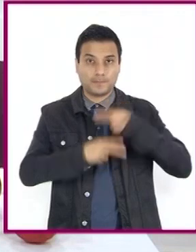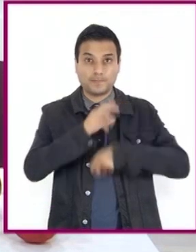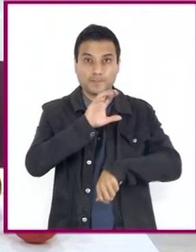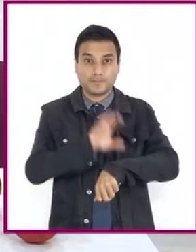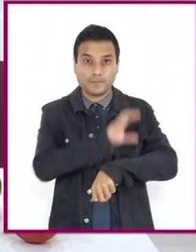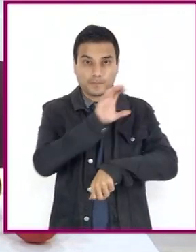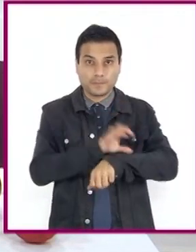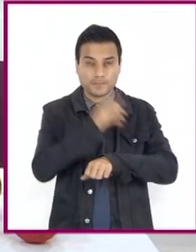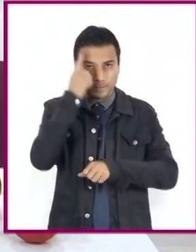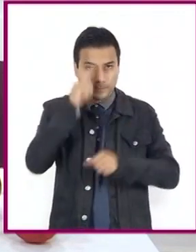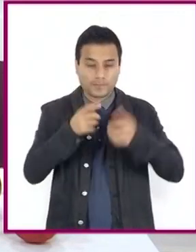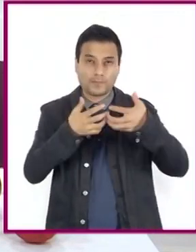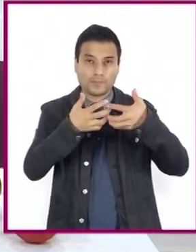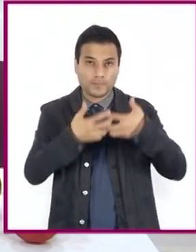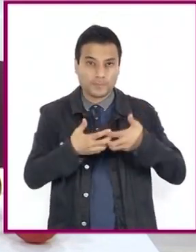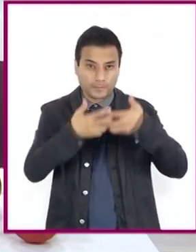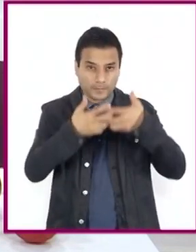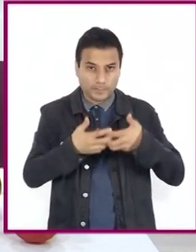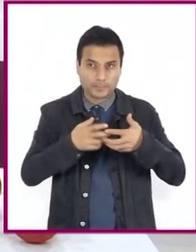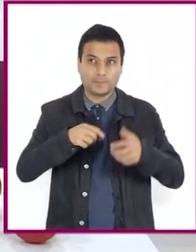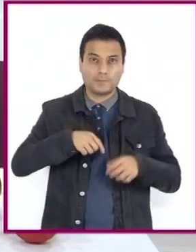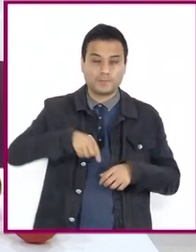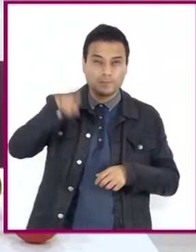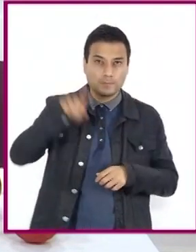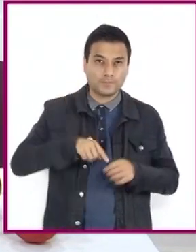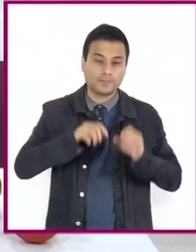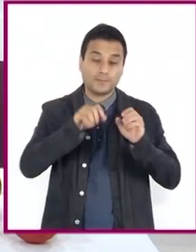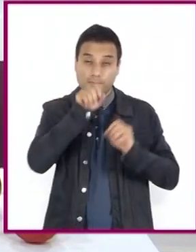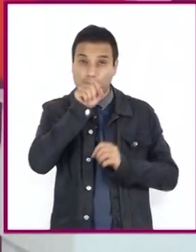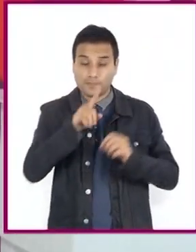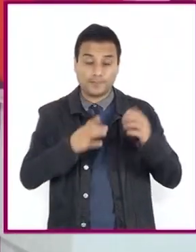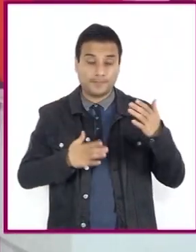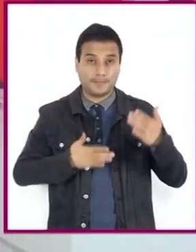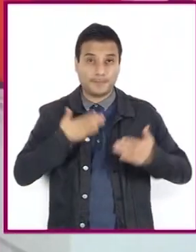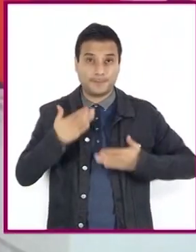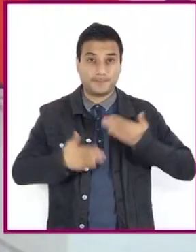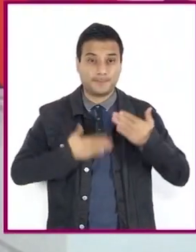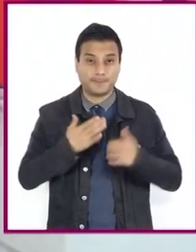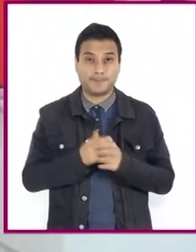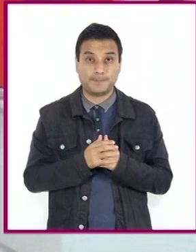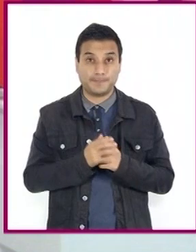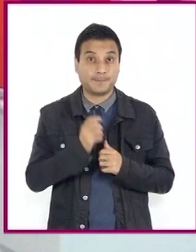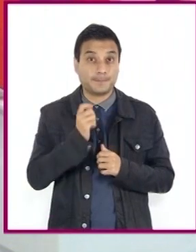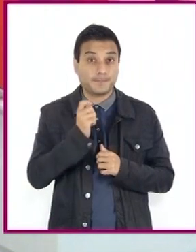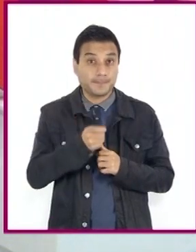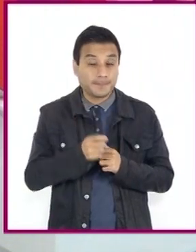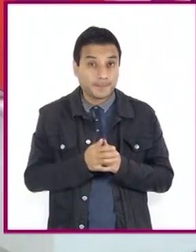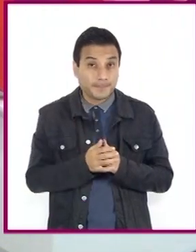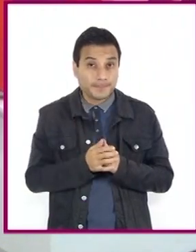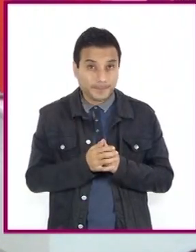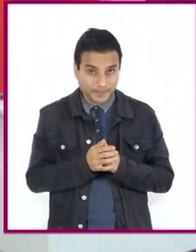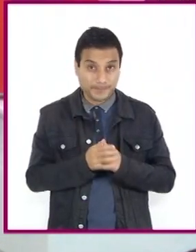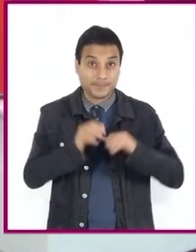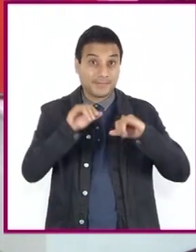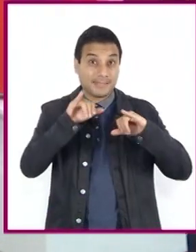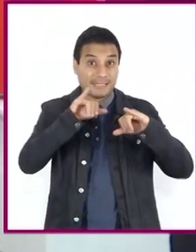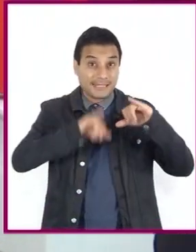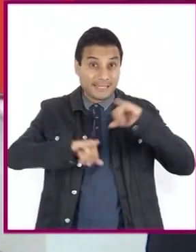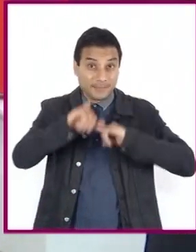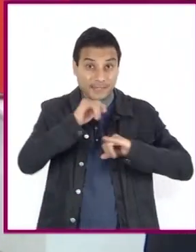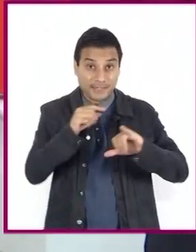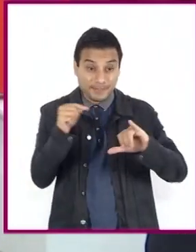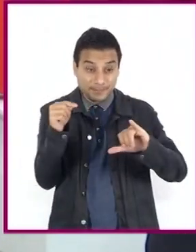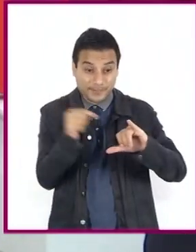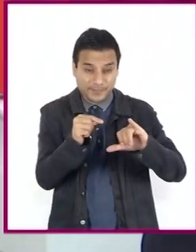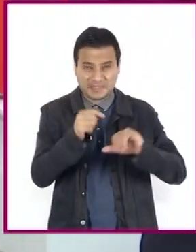producción, movilidad y, claro, para la diversión. Es decir, las reacciones químicas forman parte tanto